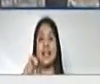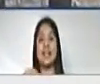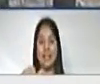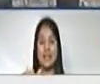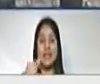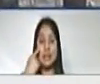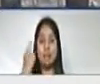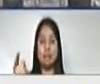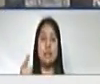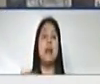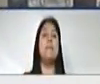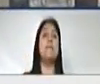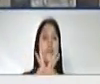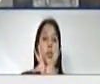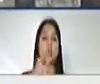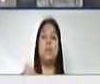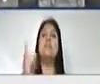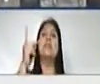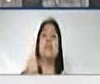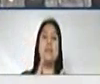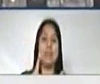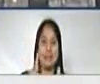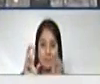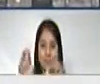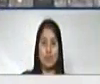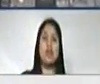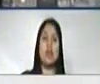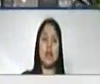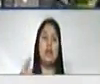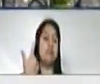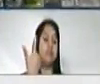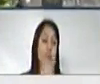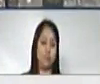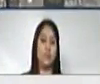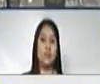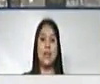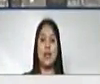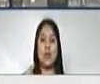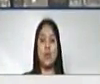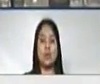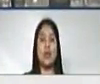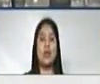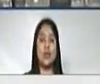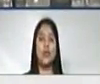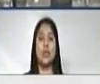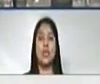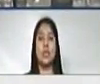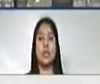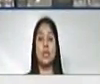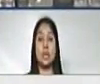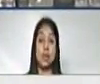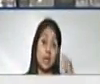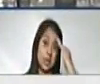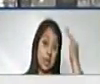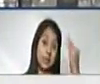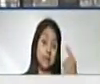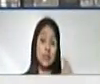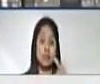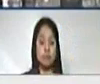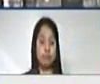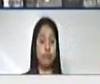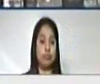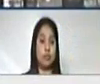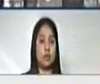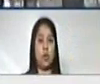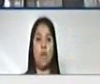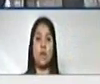supuesto, antes de la pandemia. Para eso falta mucho todavía, definitivamente hay que tener mucho cuidado, hay que tener paciencia, no hay que bajar la